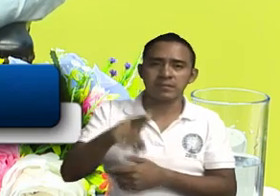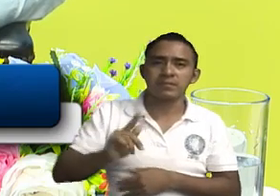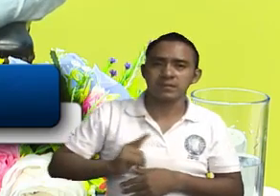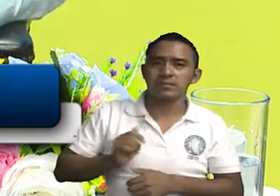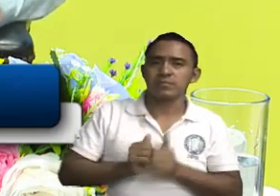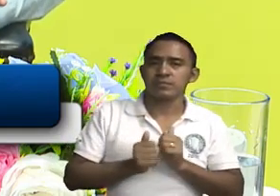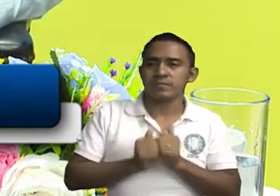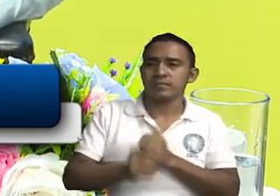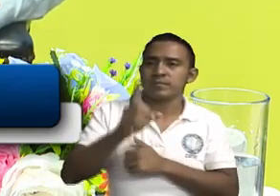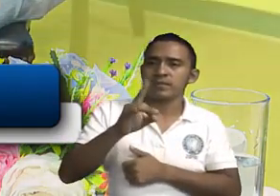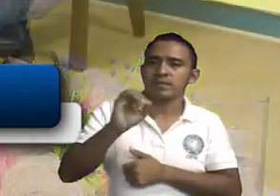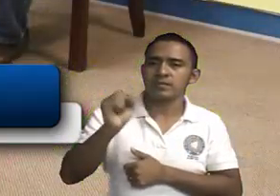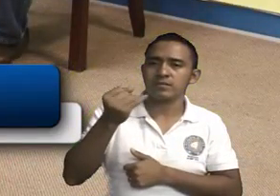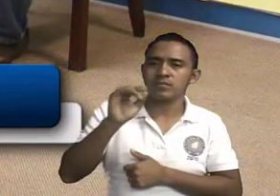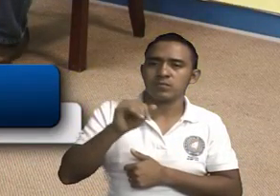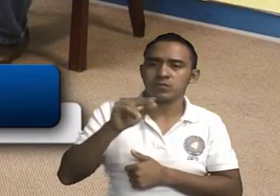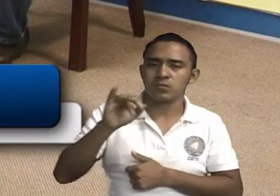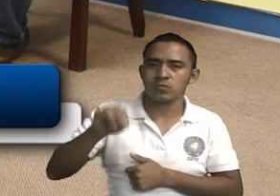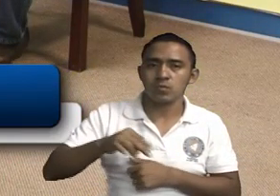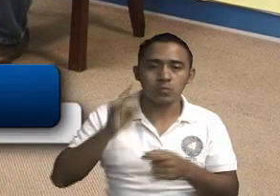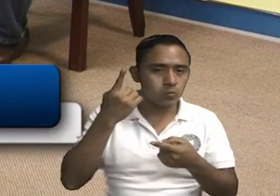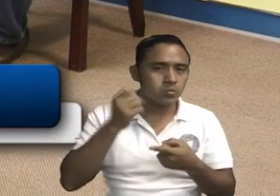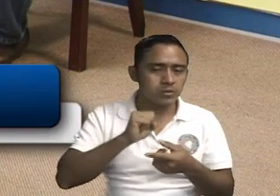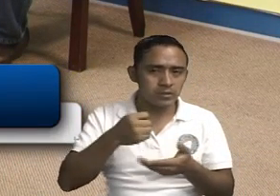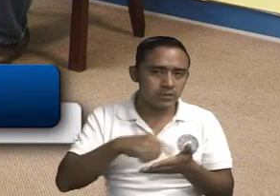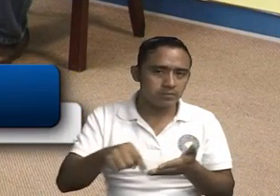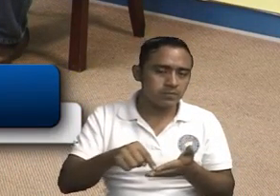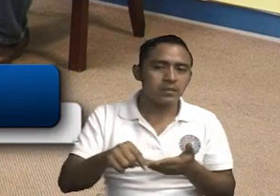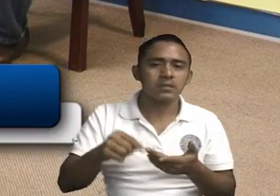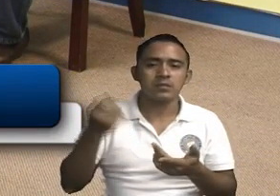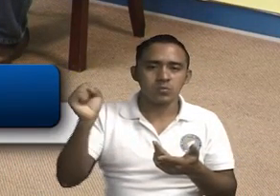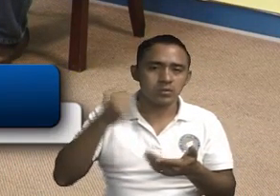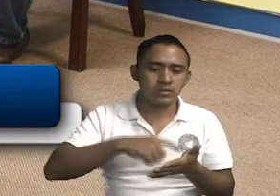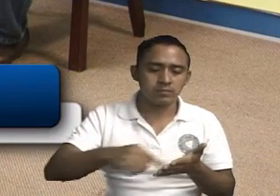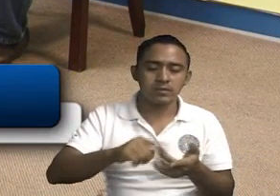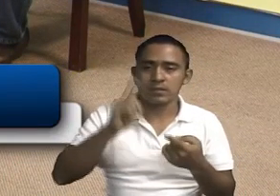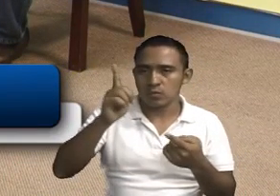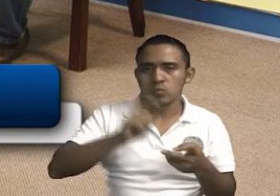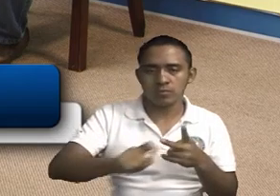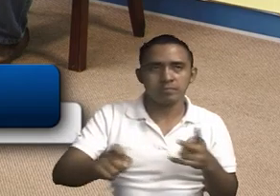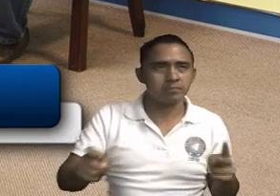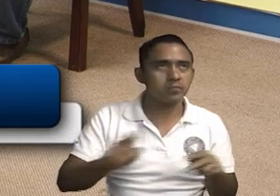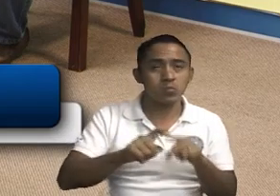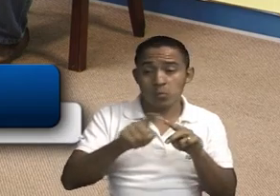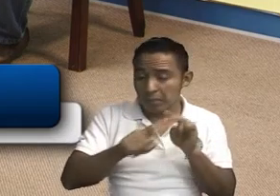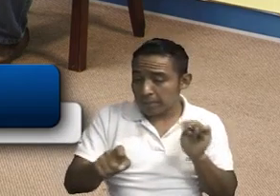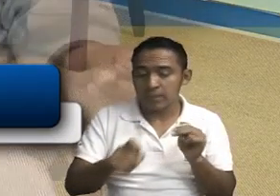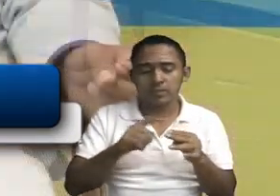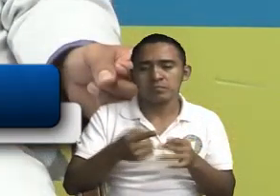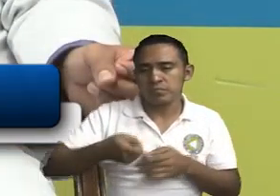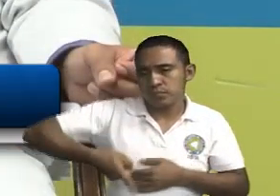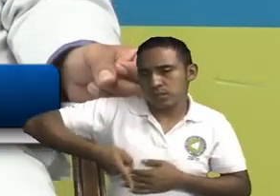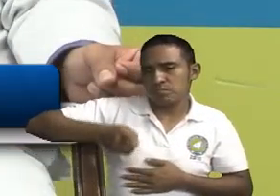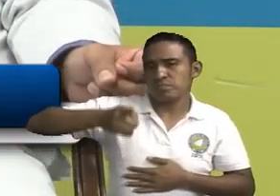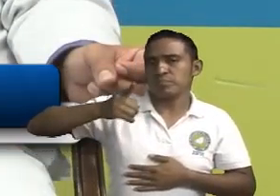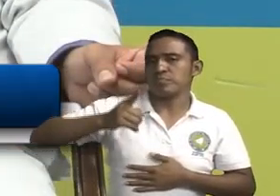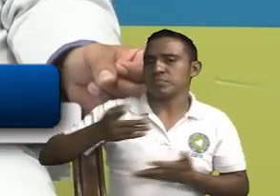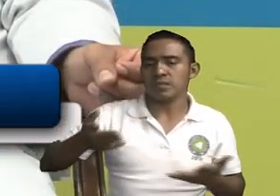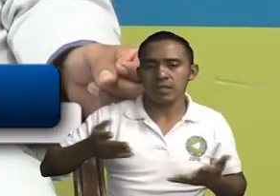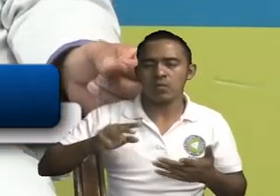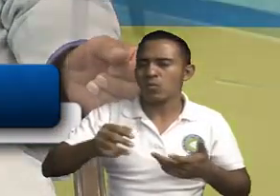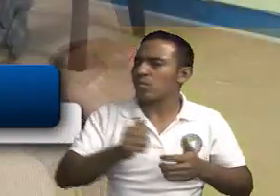tiene problema de disfunción eréctil? ¿Una semana, un mes, el paciente no mira que su pene se erecta? ¿Cómo